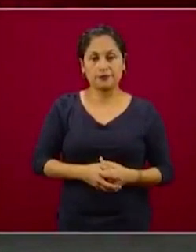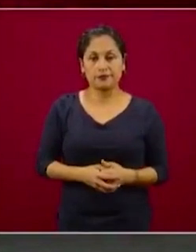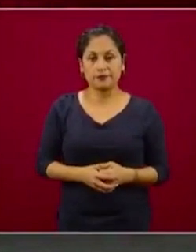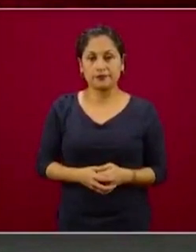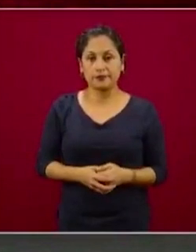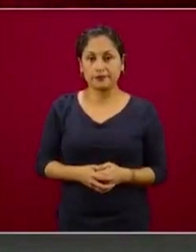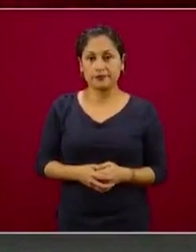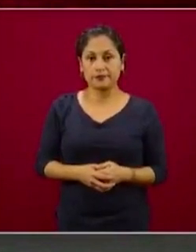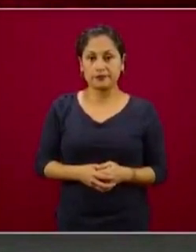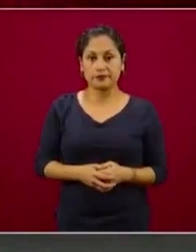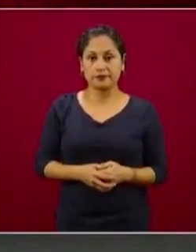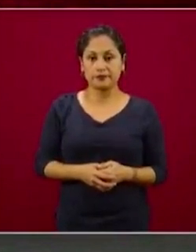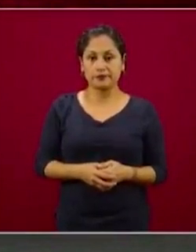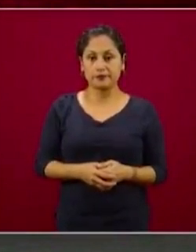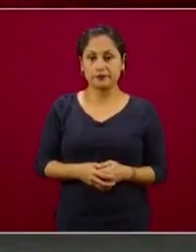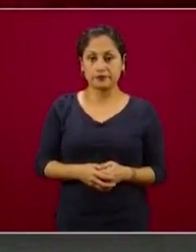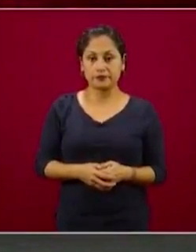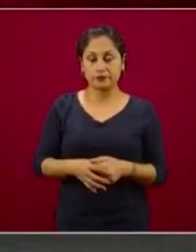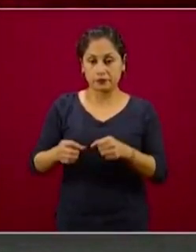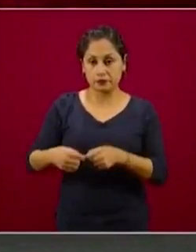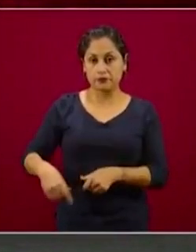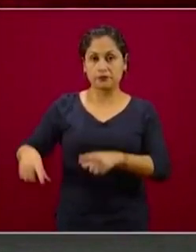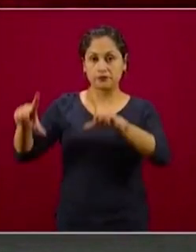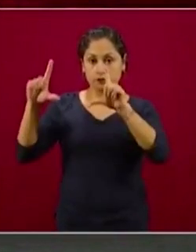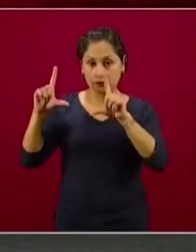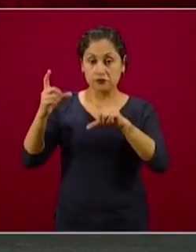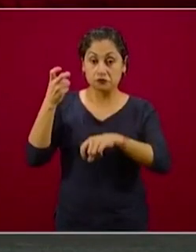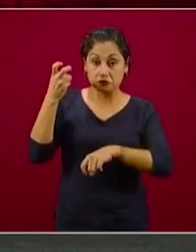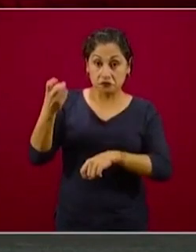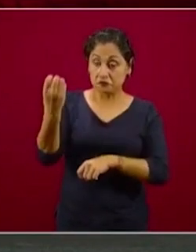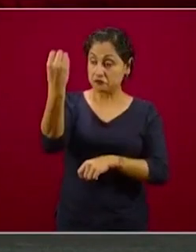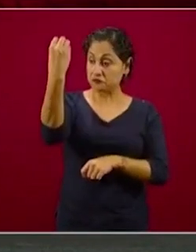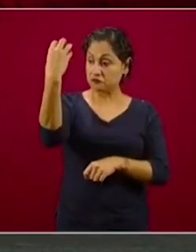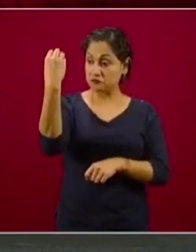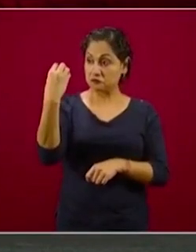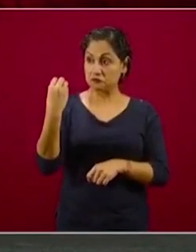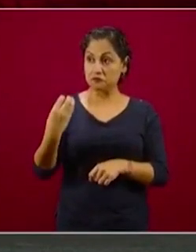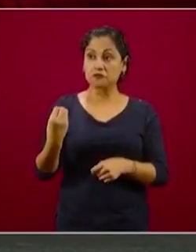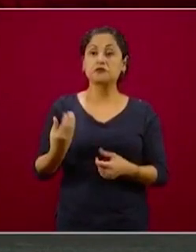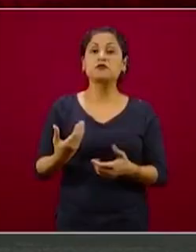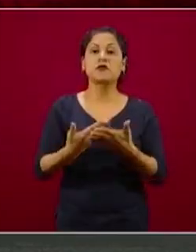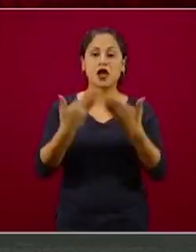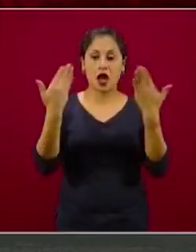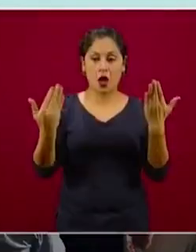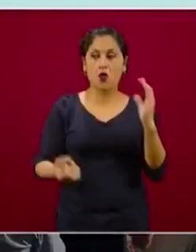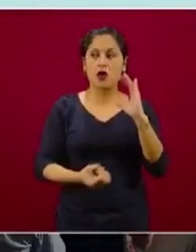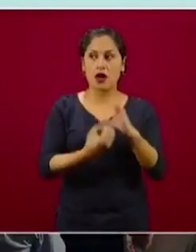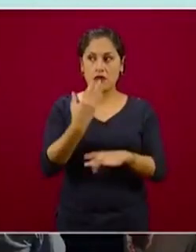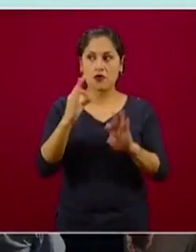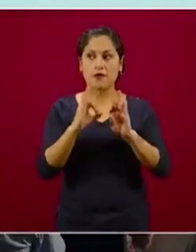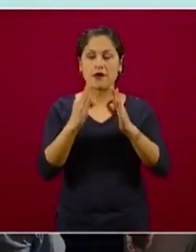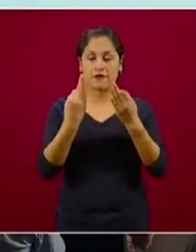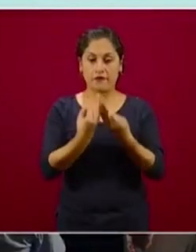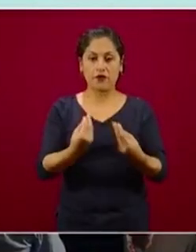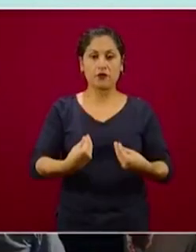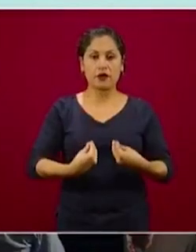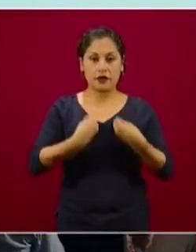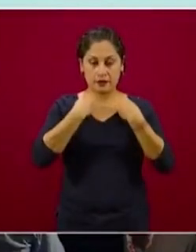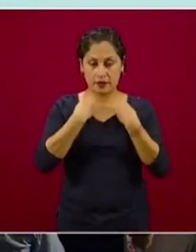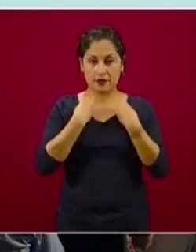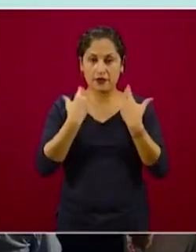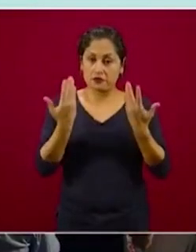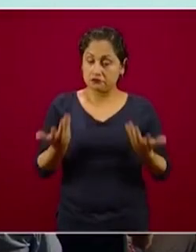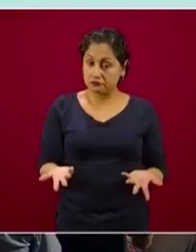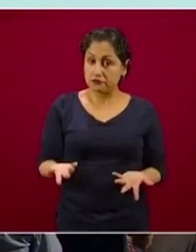Finalmente, pasaremos a la nueva realidad, que es el semáforo, y estaremos a partir del primero